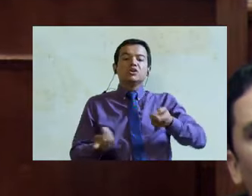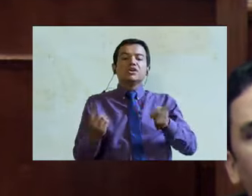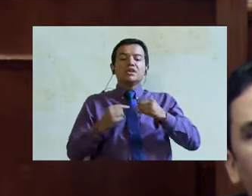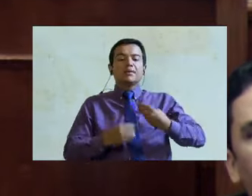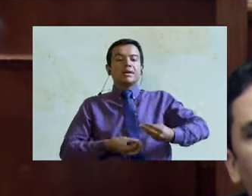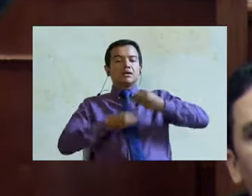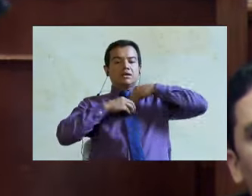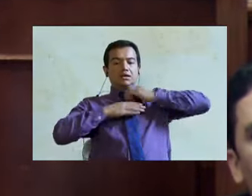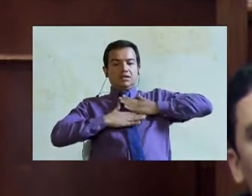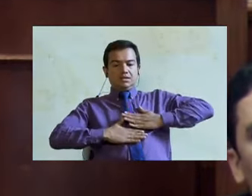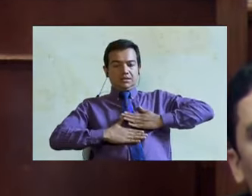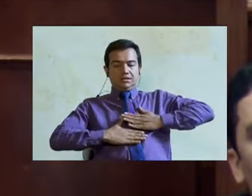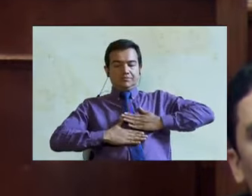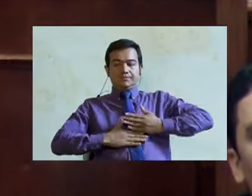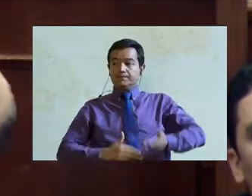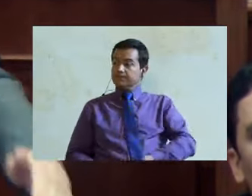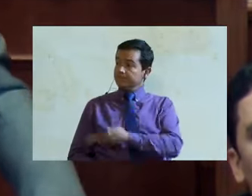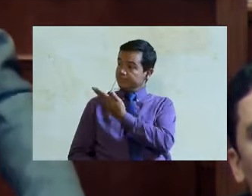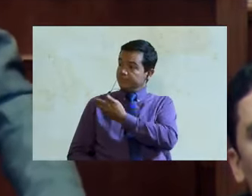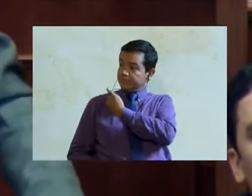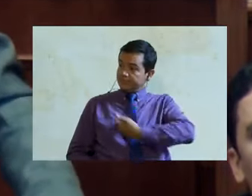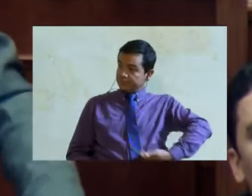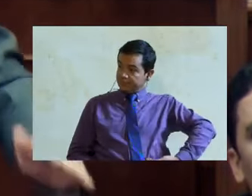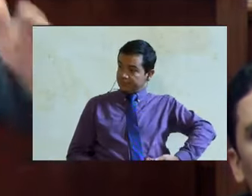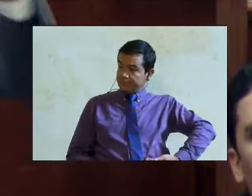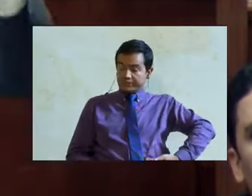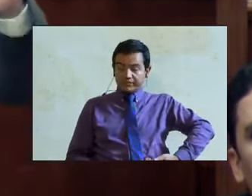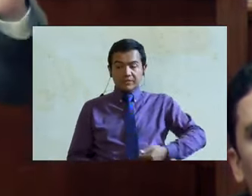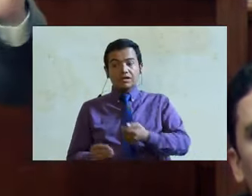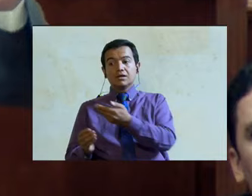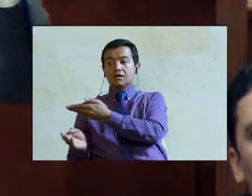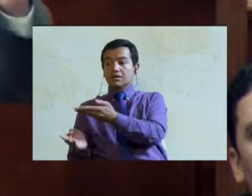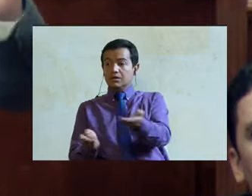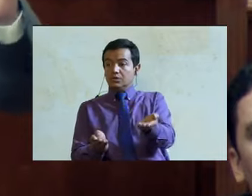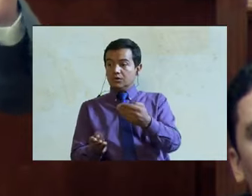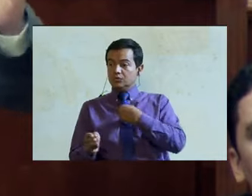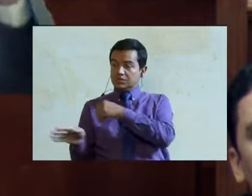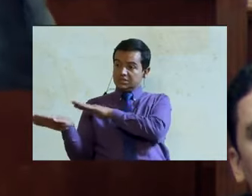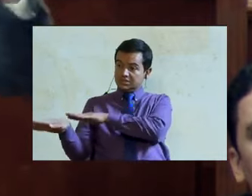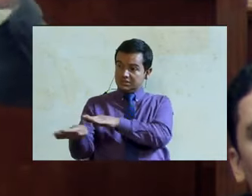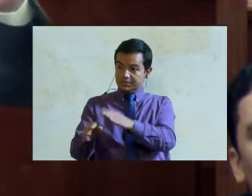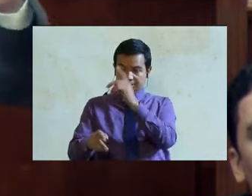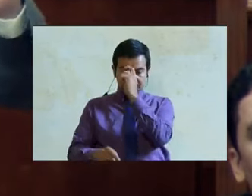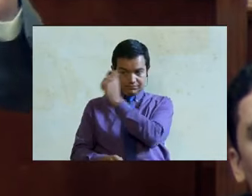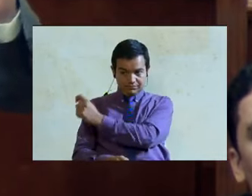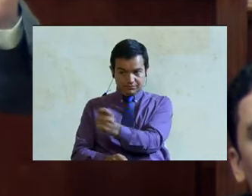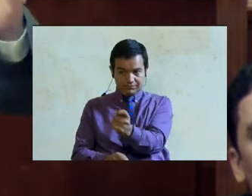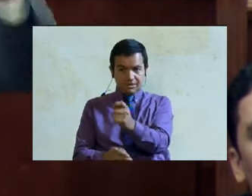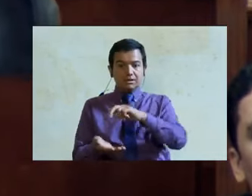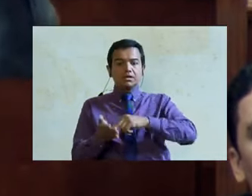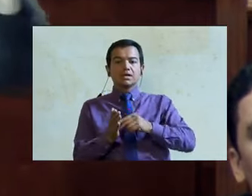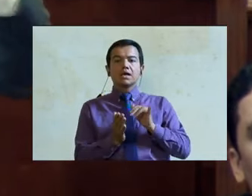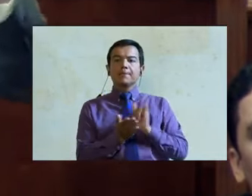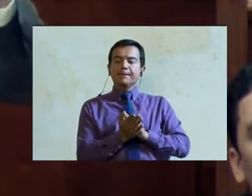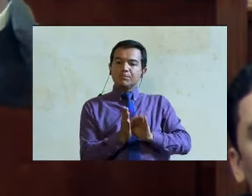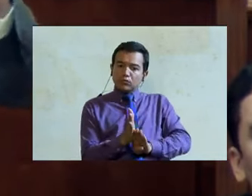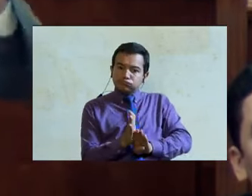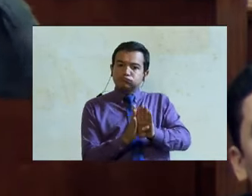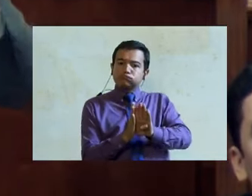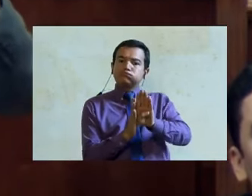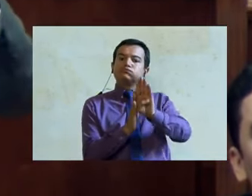garantía señora presidente honorables representantes creo que se ha dado un paso no solo en civilidad en